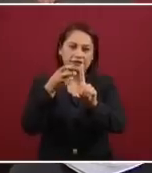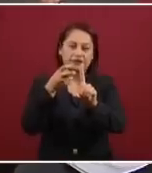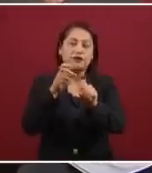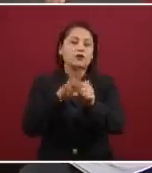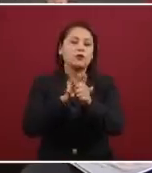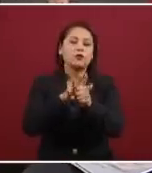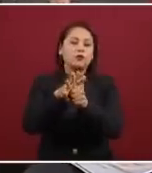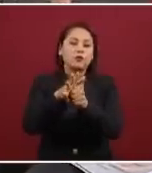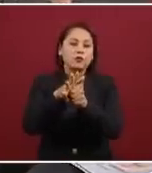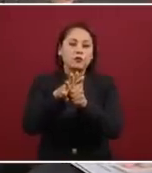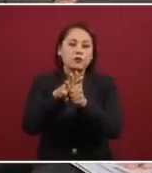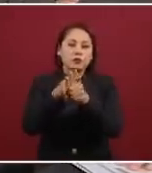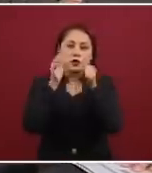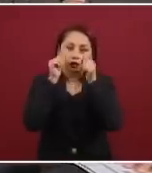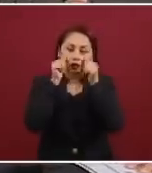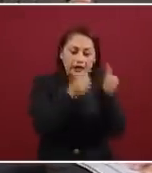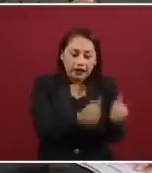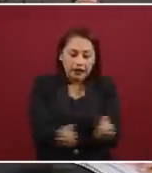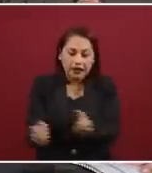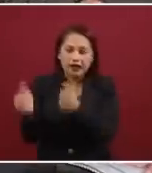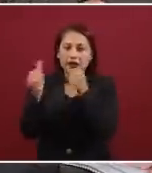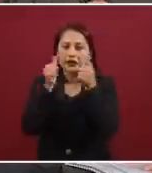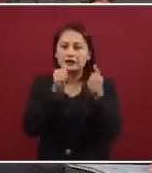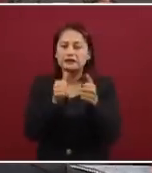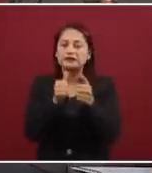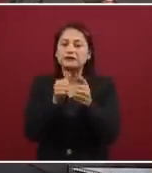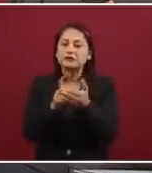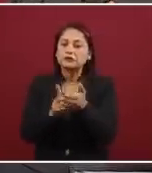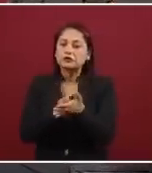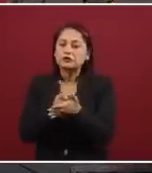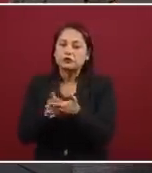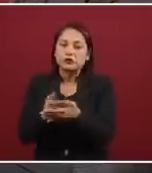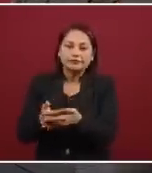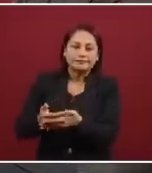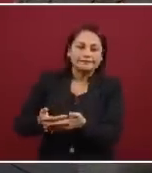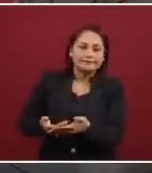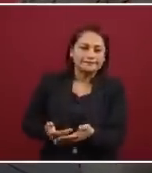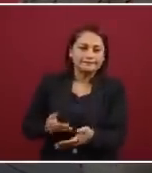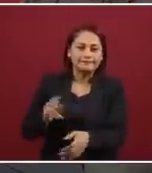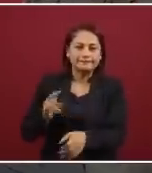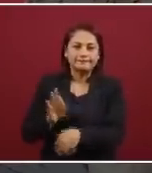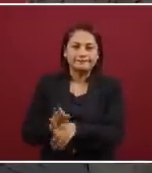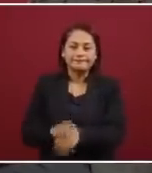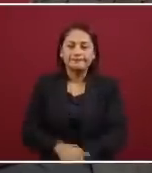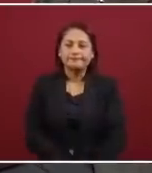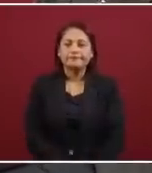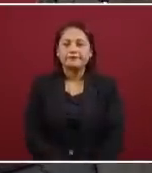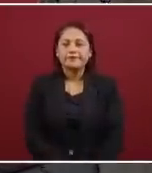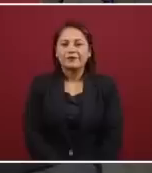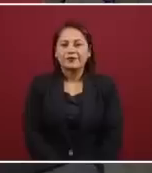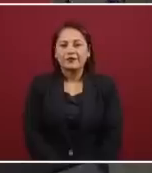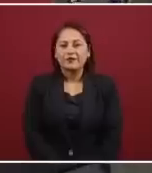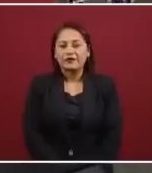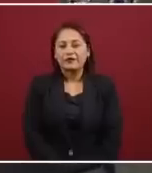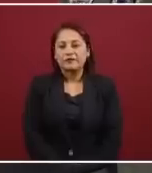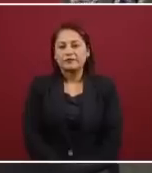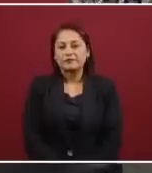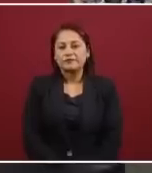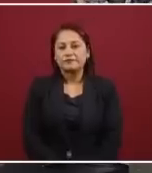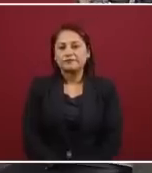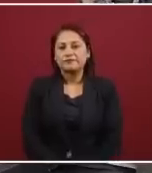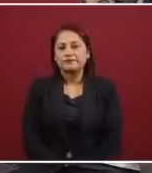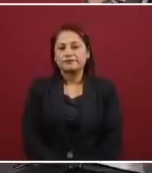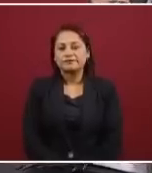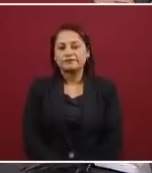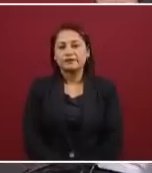las adicciones. Entonces, ahora ya estamos preparados para